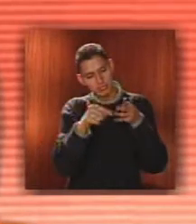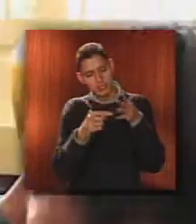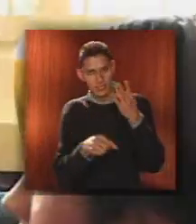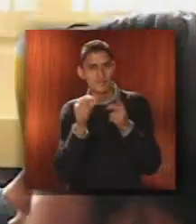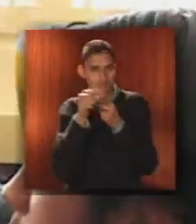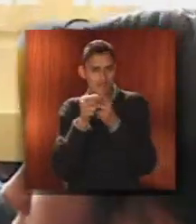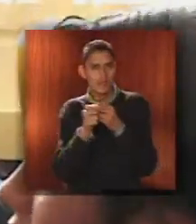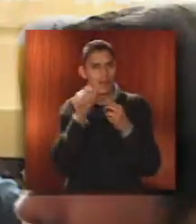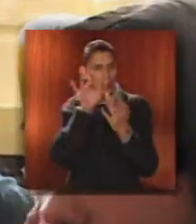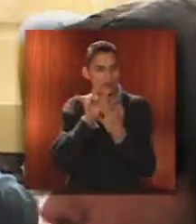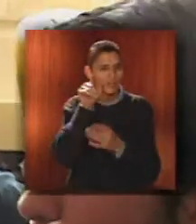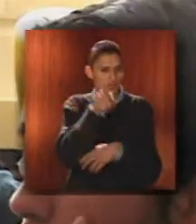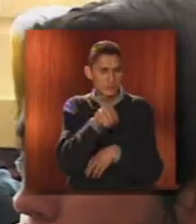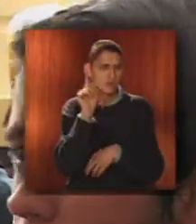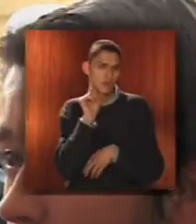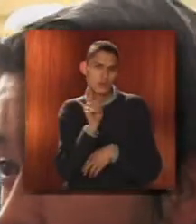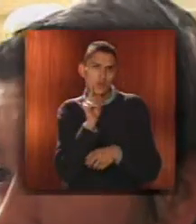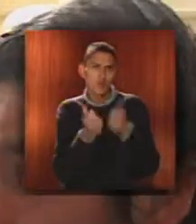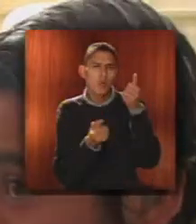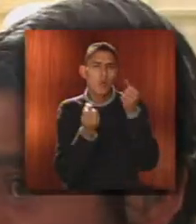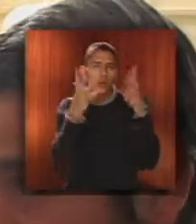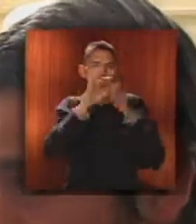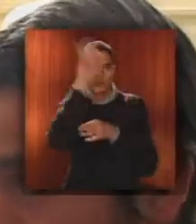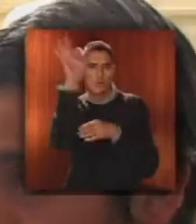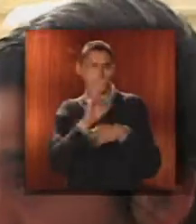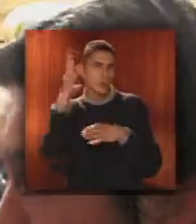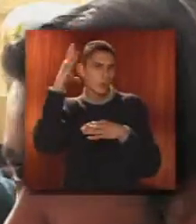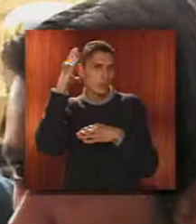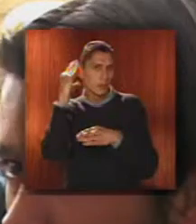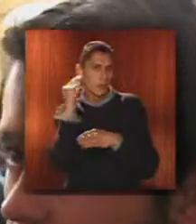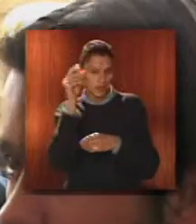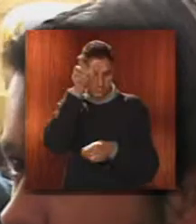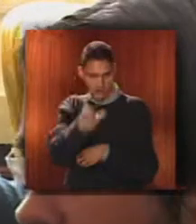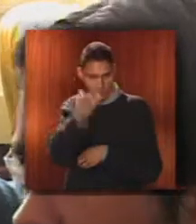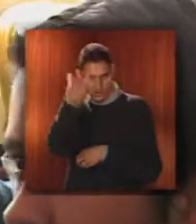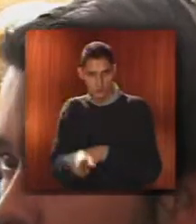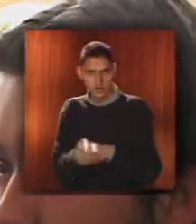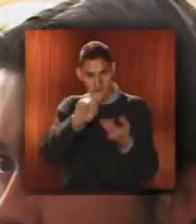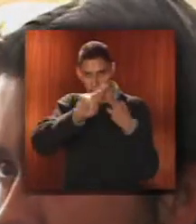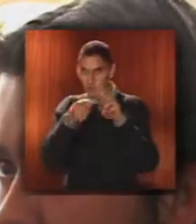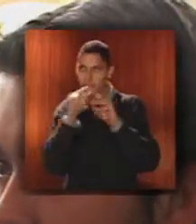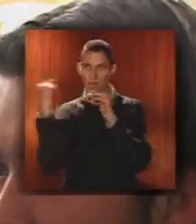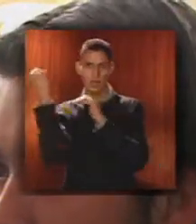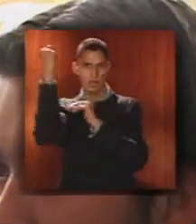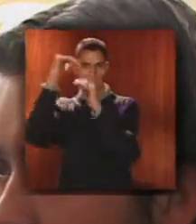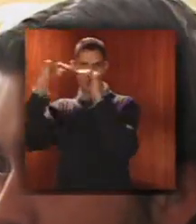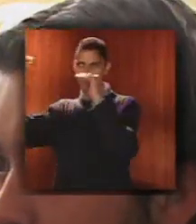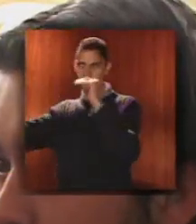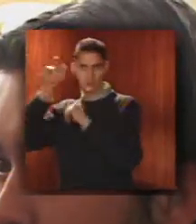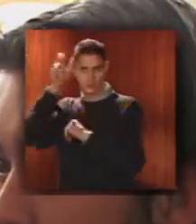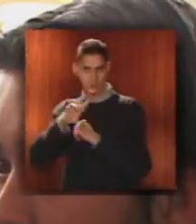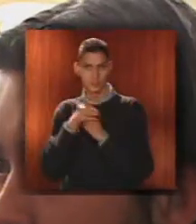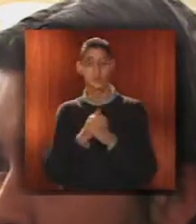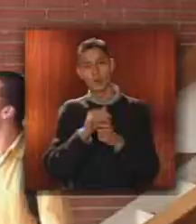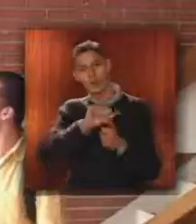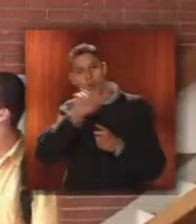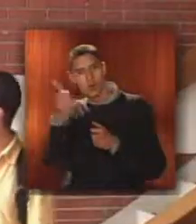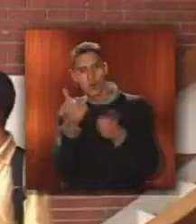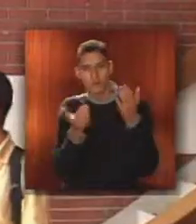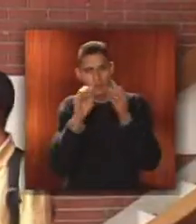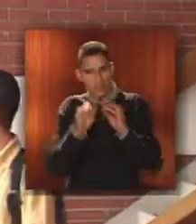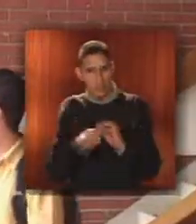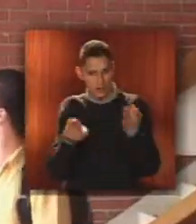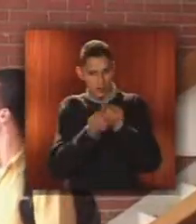del oído son normalmente usadas para ilustrar cuánto se desvía la audición de una persona respecto al rango general.